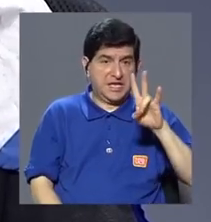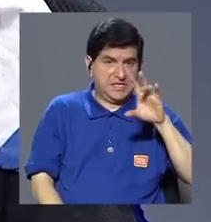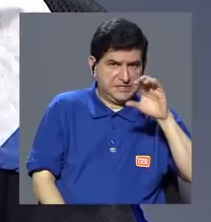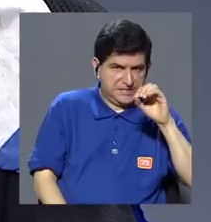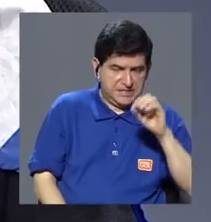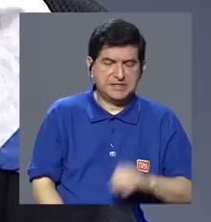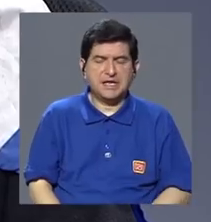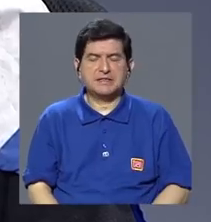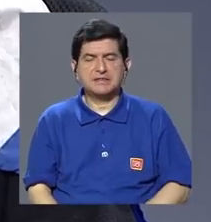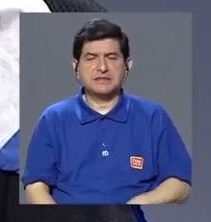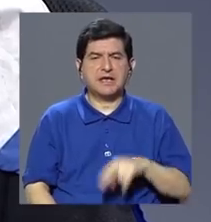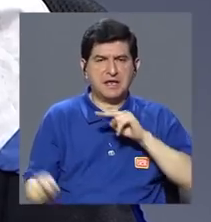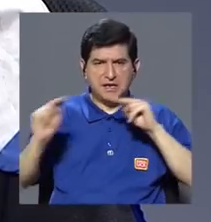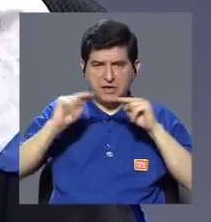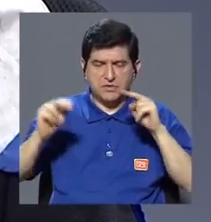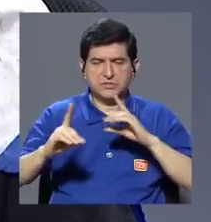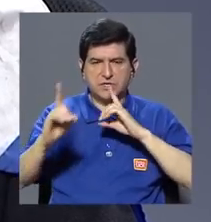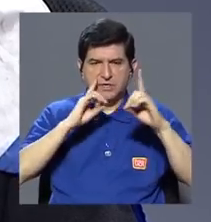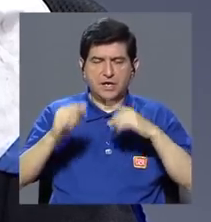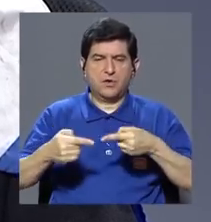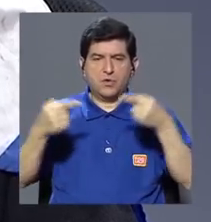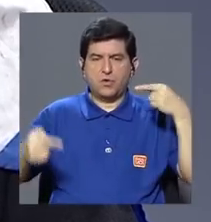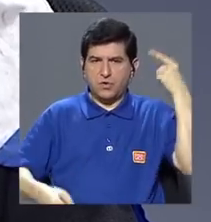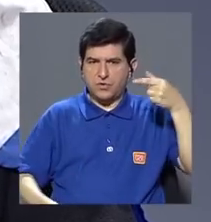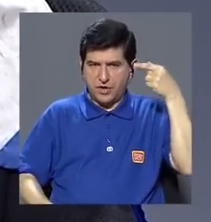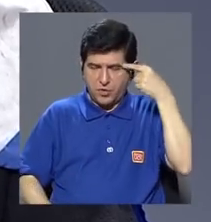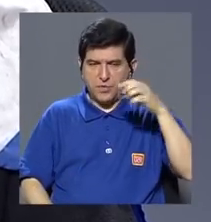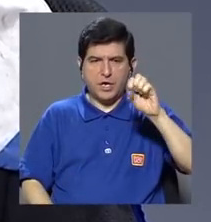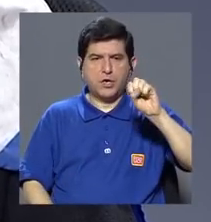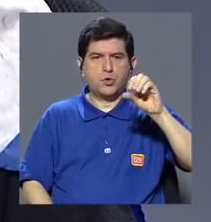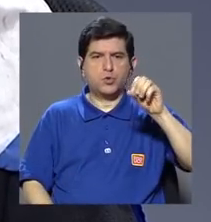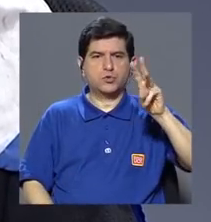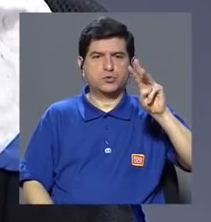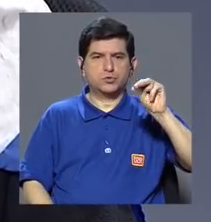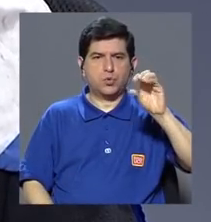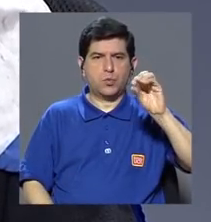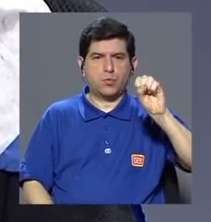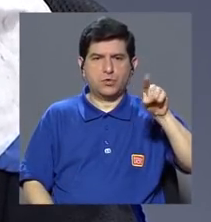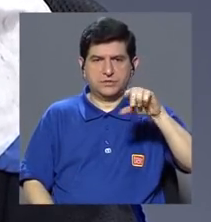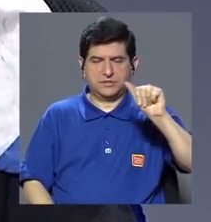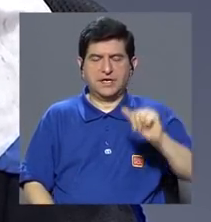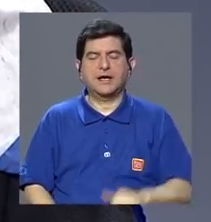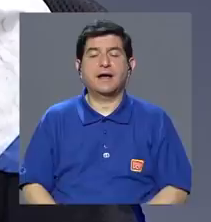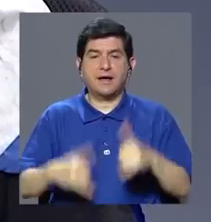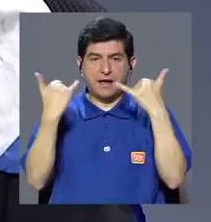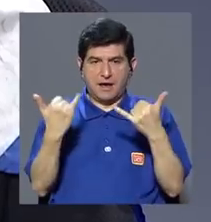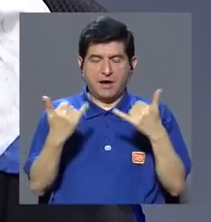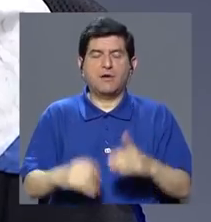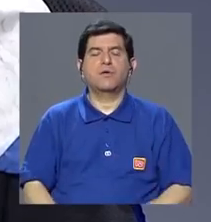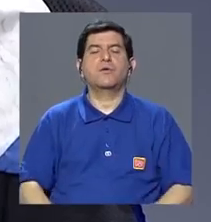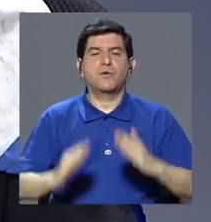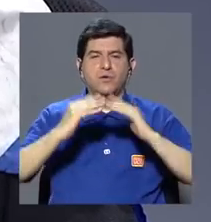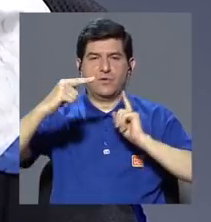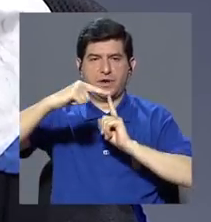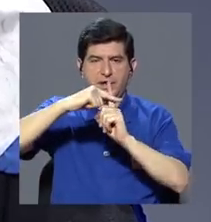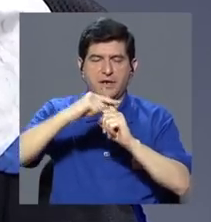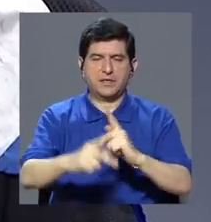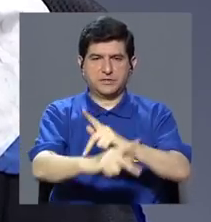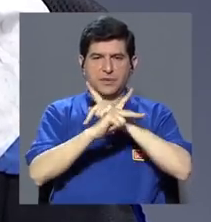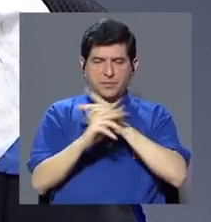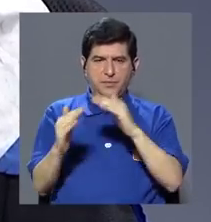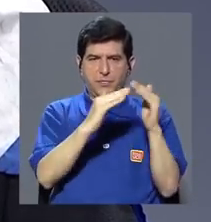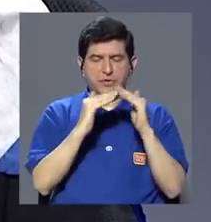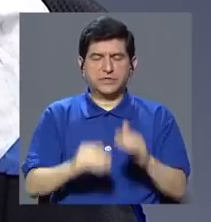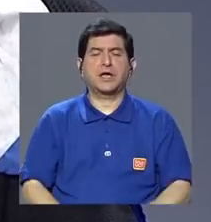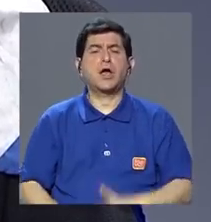mediadora del diálogo contra la dictadura somocista actualmente la iglesia es protectora del pueblo el pueblo está confiando